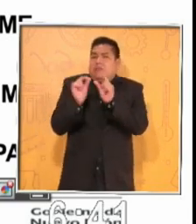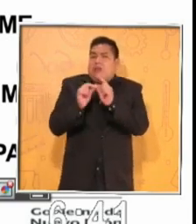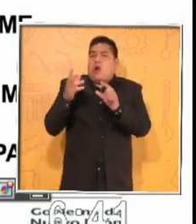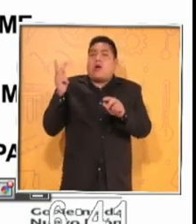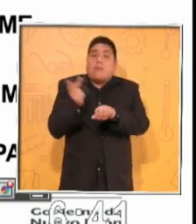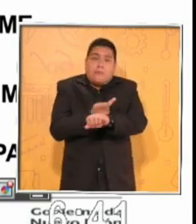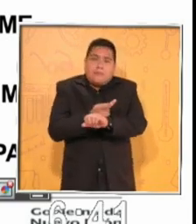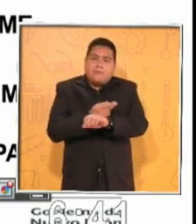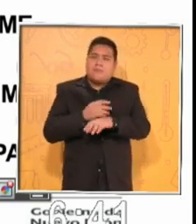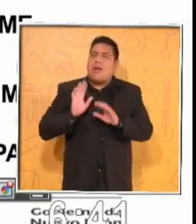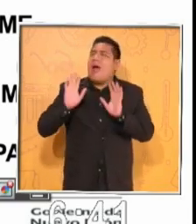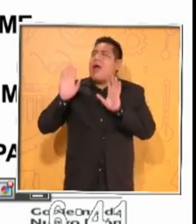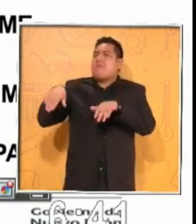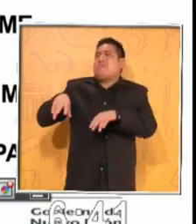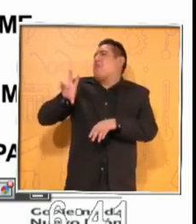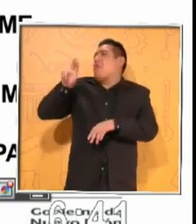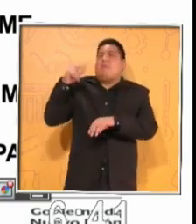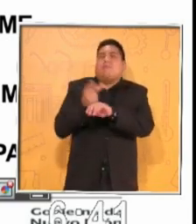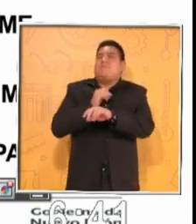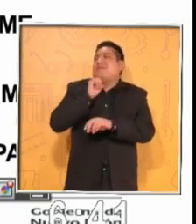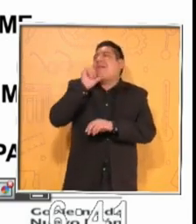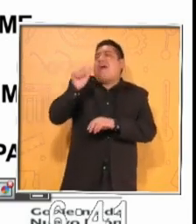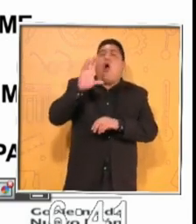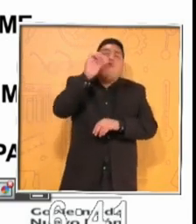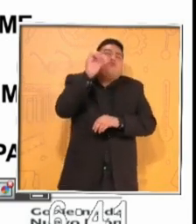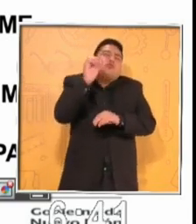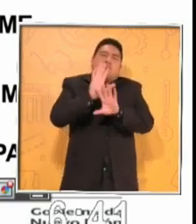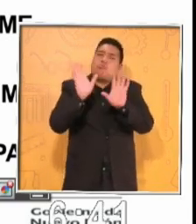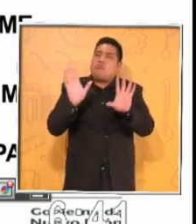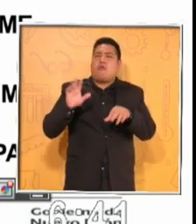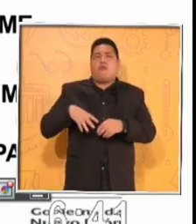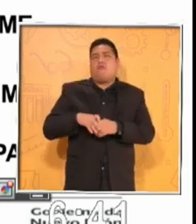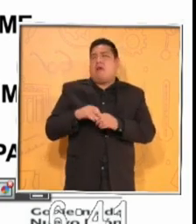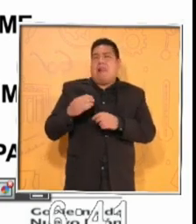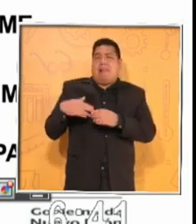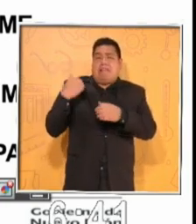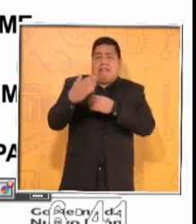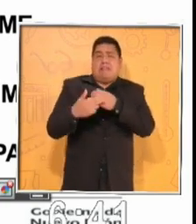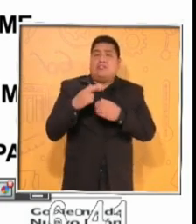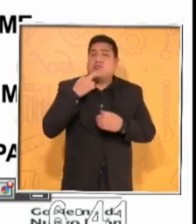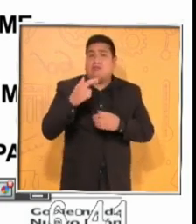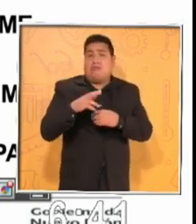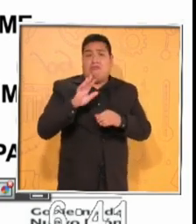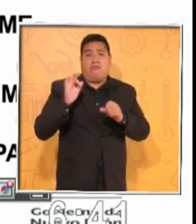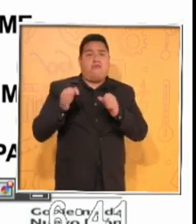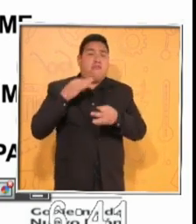hombre, no me afecta en el promedio. Es un 0 nada más, pero no me afecta en el promedio.